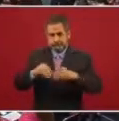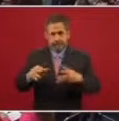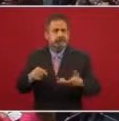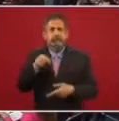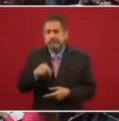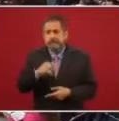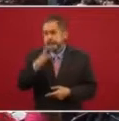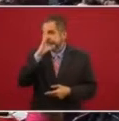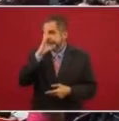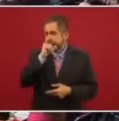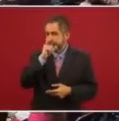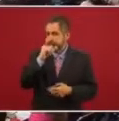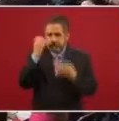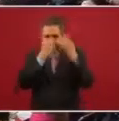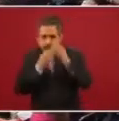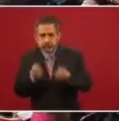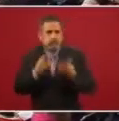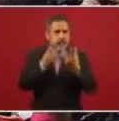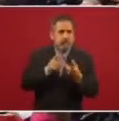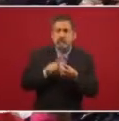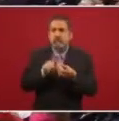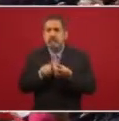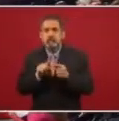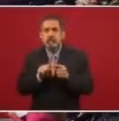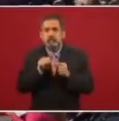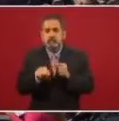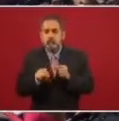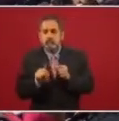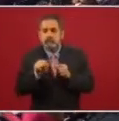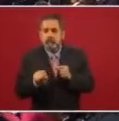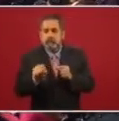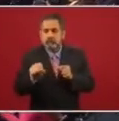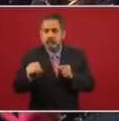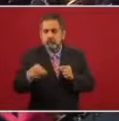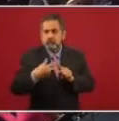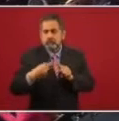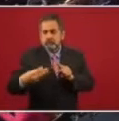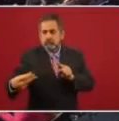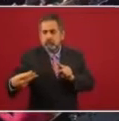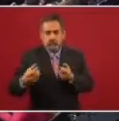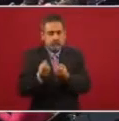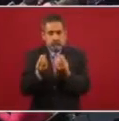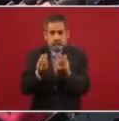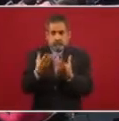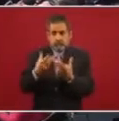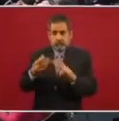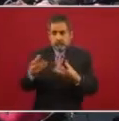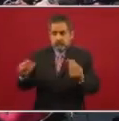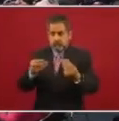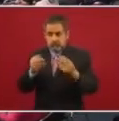ya no es posible rastrear las cadenas de transmisión por la cantidad de personas que están involucradas